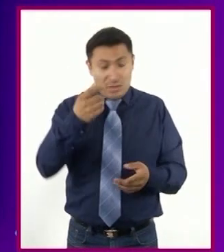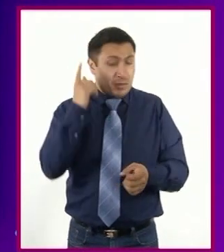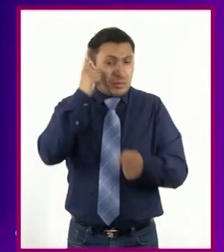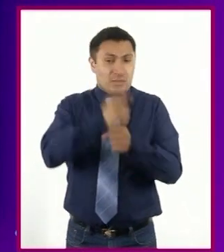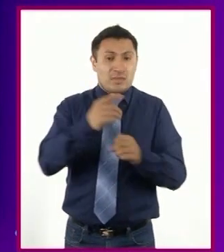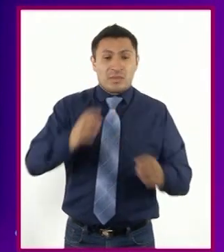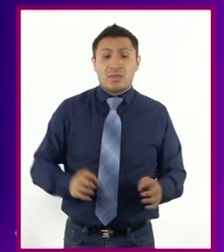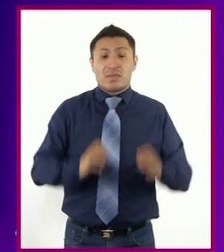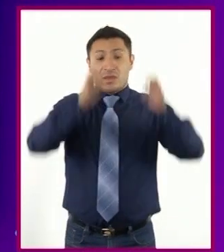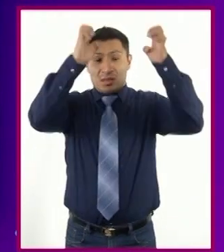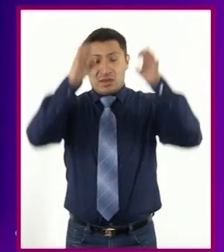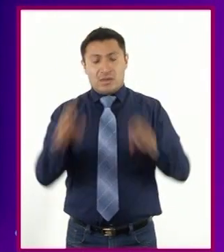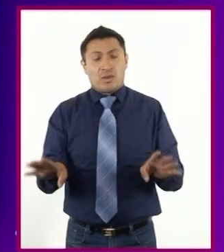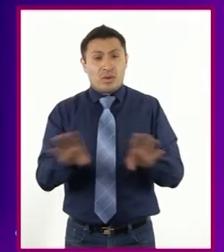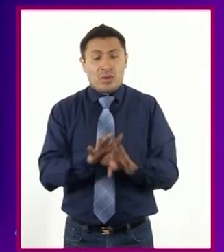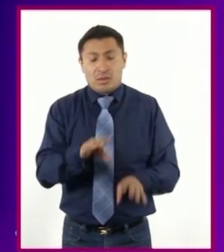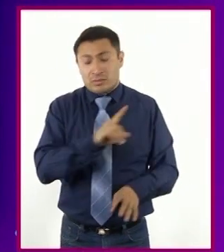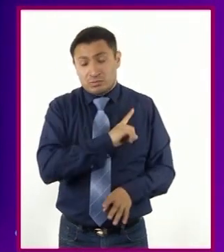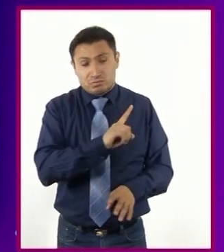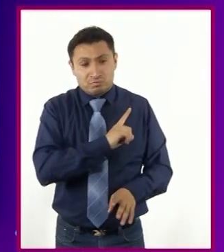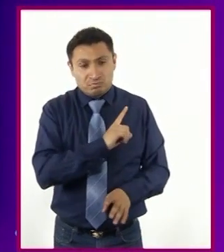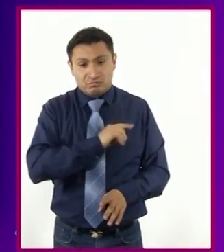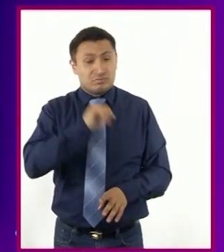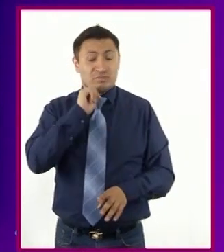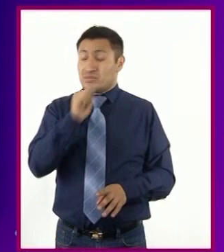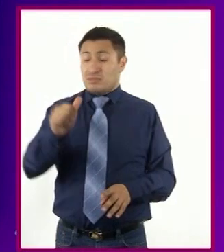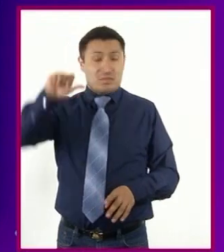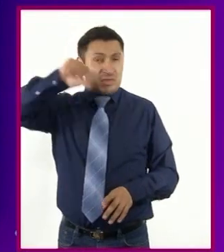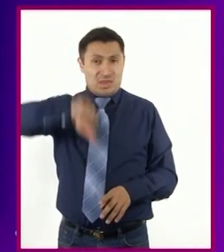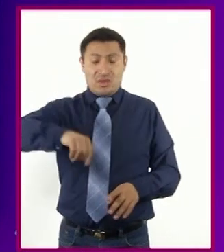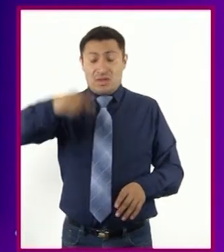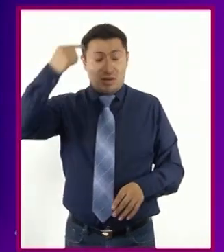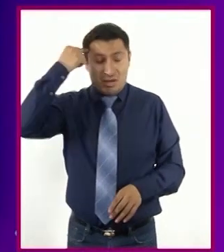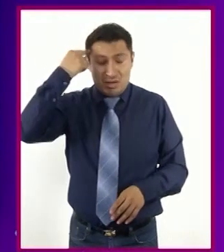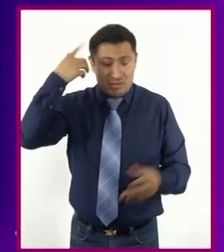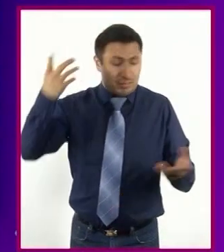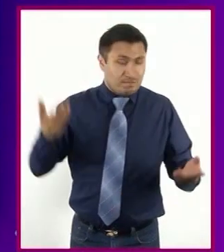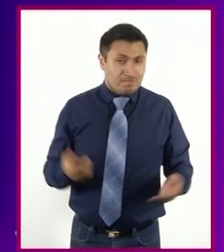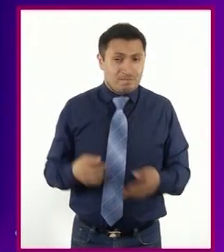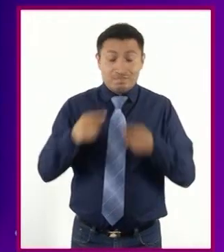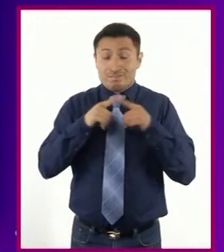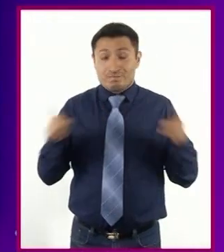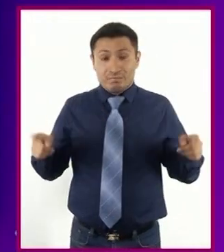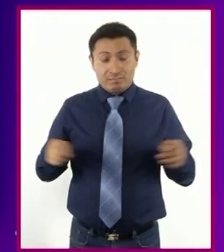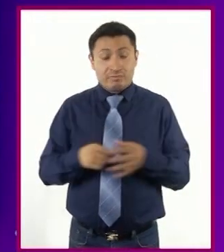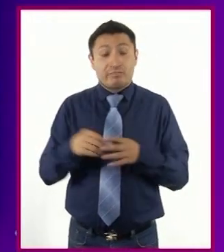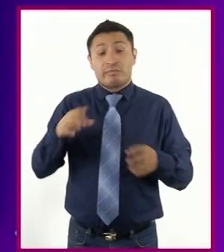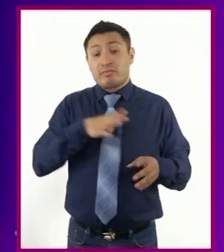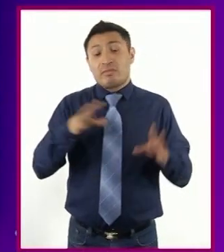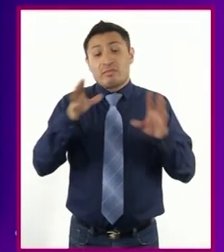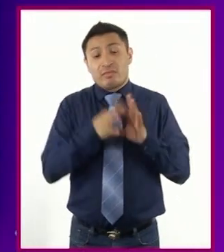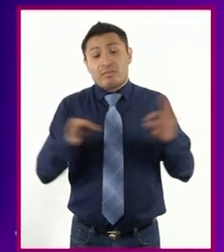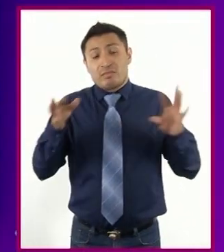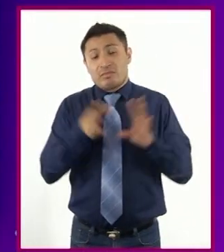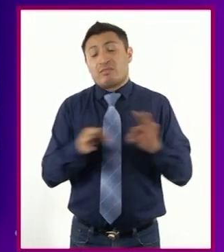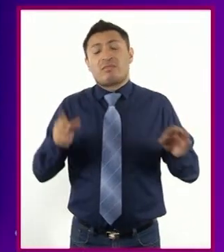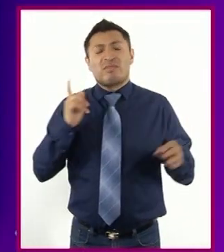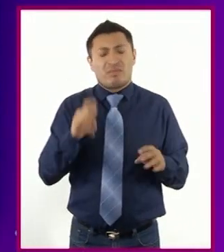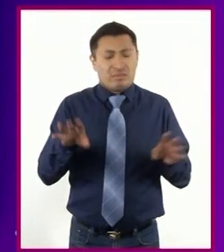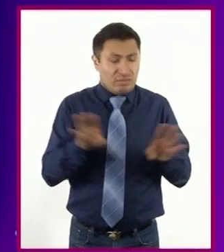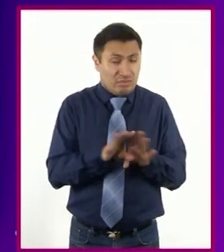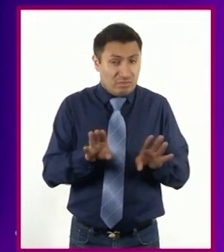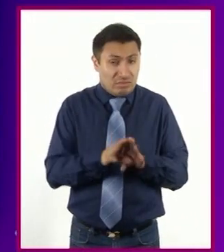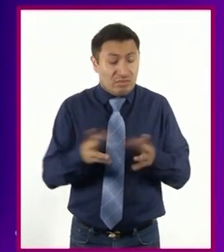un edificio desolado, nada de como lo tenemos ahora en la memoria colectiva. La descripción que nos hace